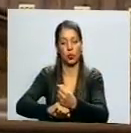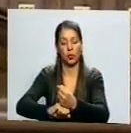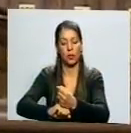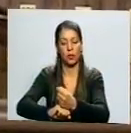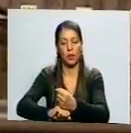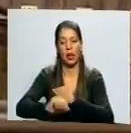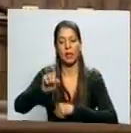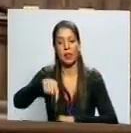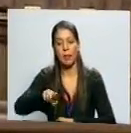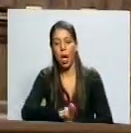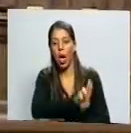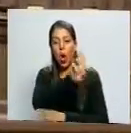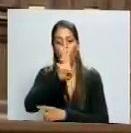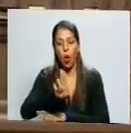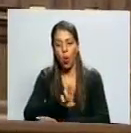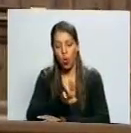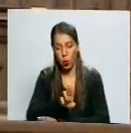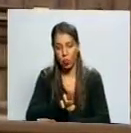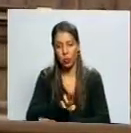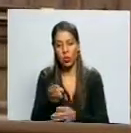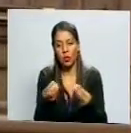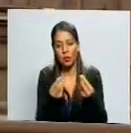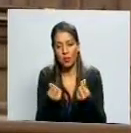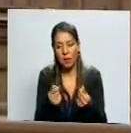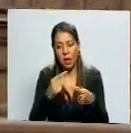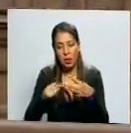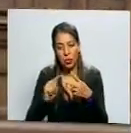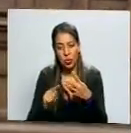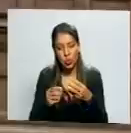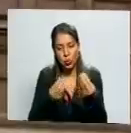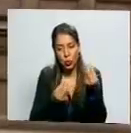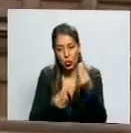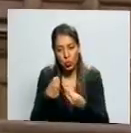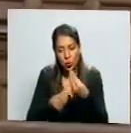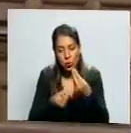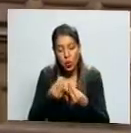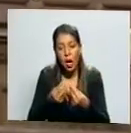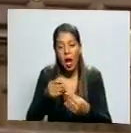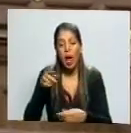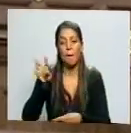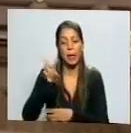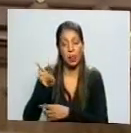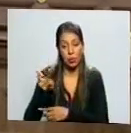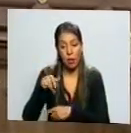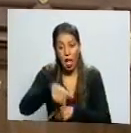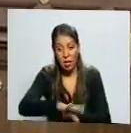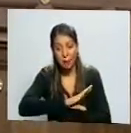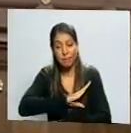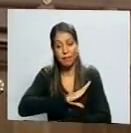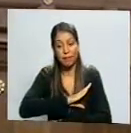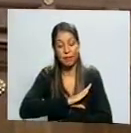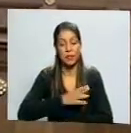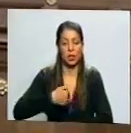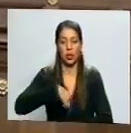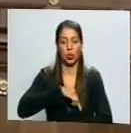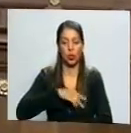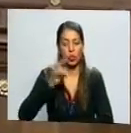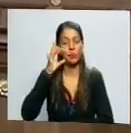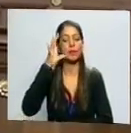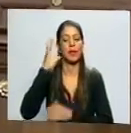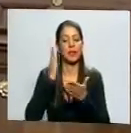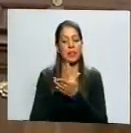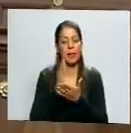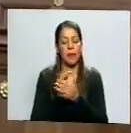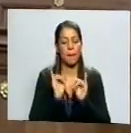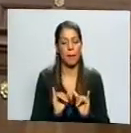al uso de materia prima nacional. Nosotros siempre establecemos como premisa